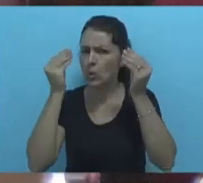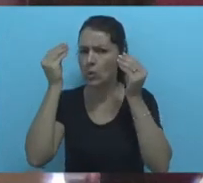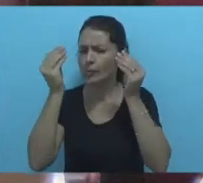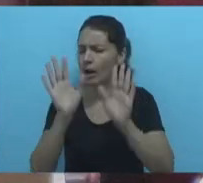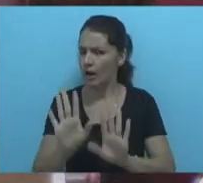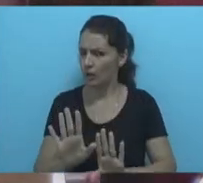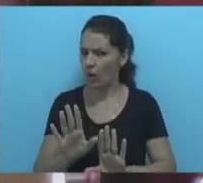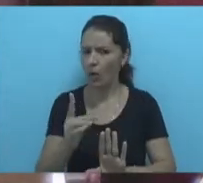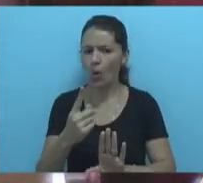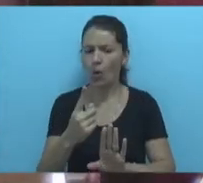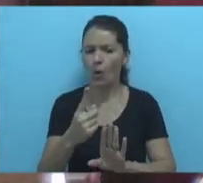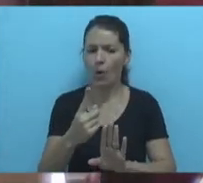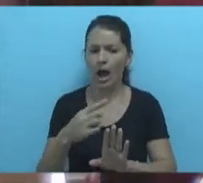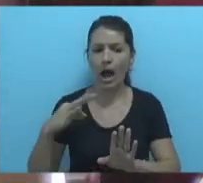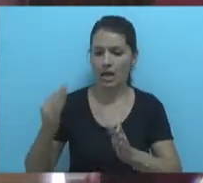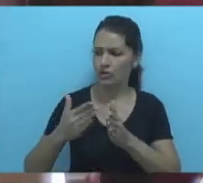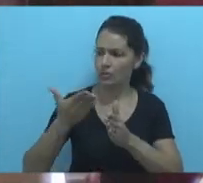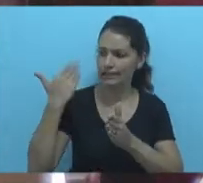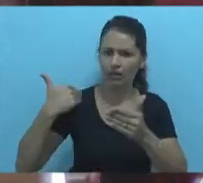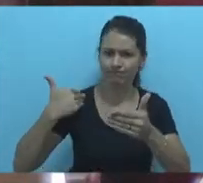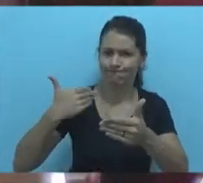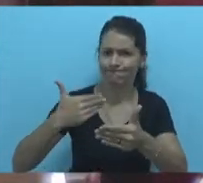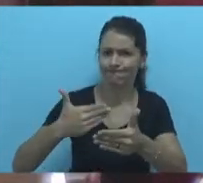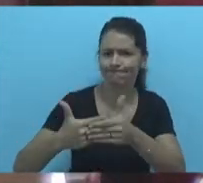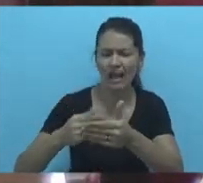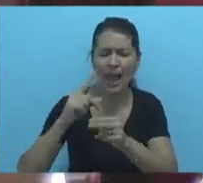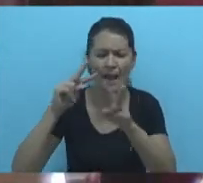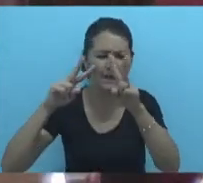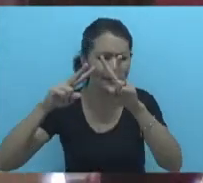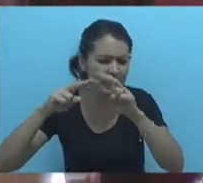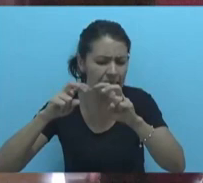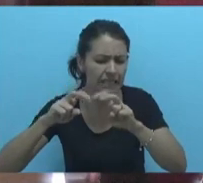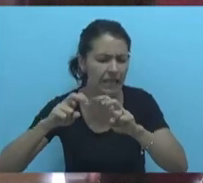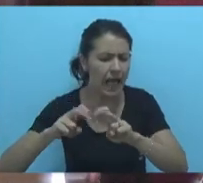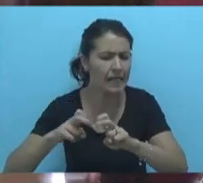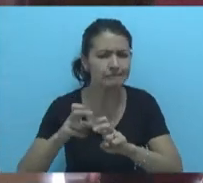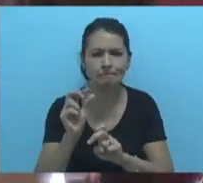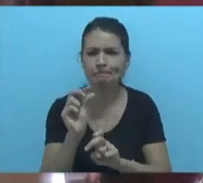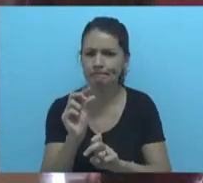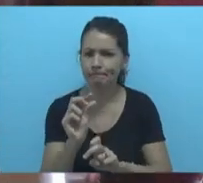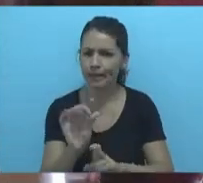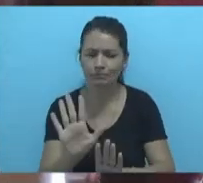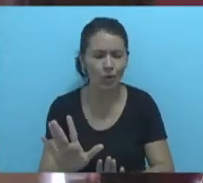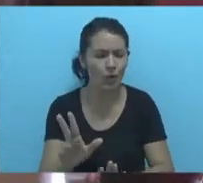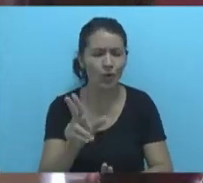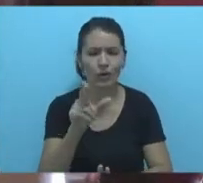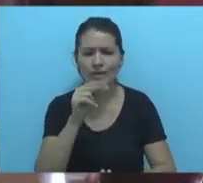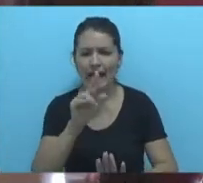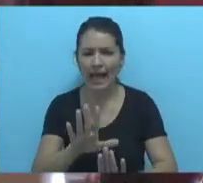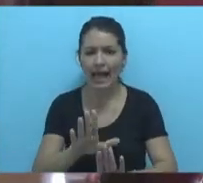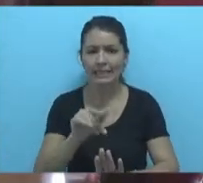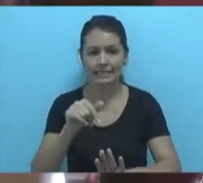se ha desarrollado casi actividad investigativa, es muy poco lo que ha avanzado, pero la preocupación que en